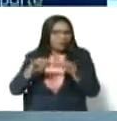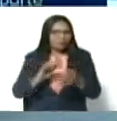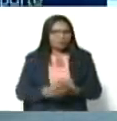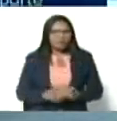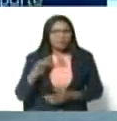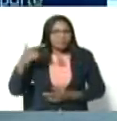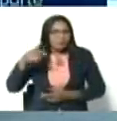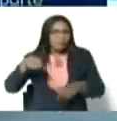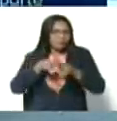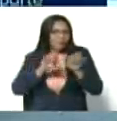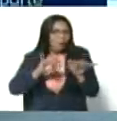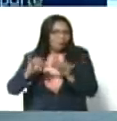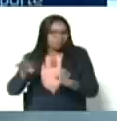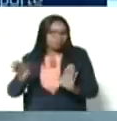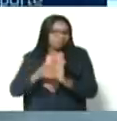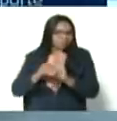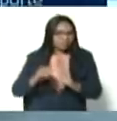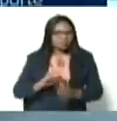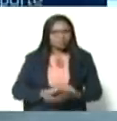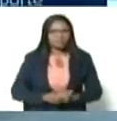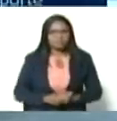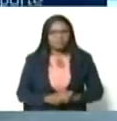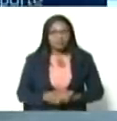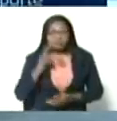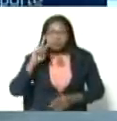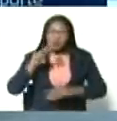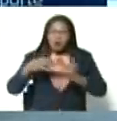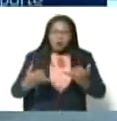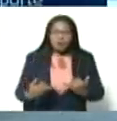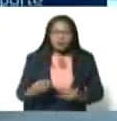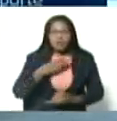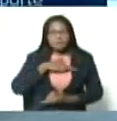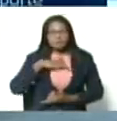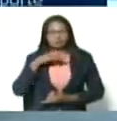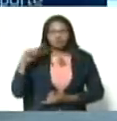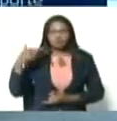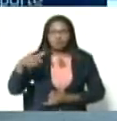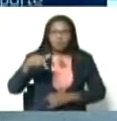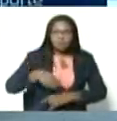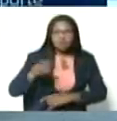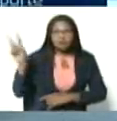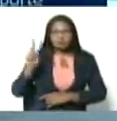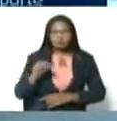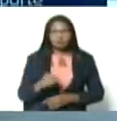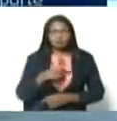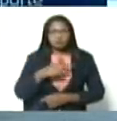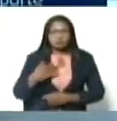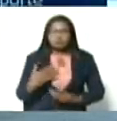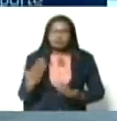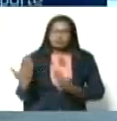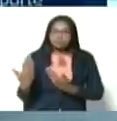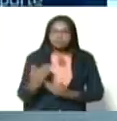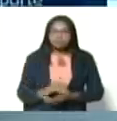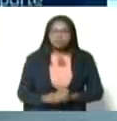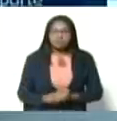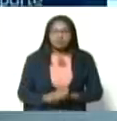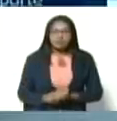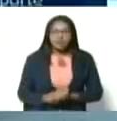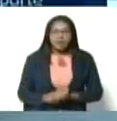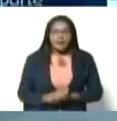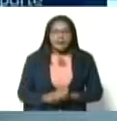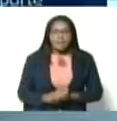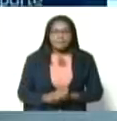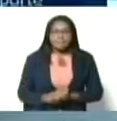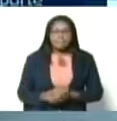Ahora fíjense ustedes, estamos en la gran misión Transporte Venezuela. Yo quisiera darle la palabra al ministro Hipólito